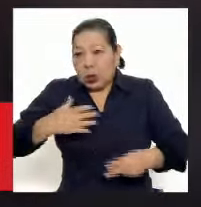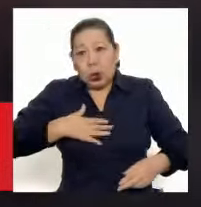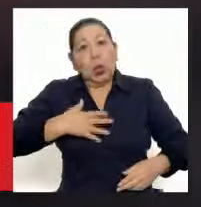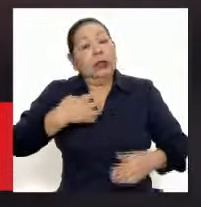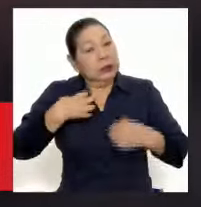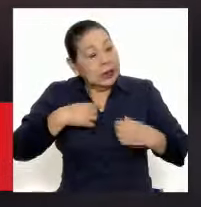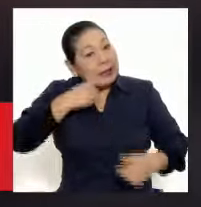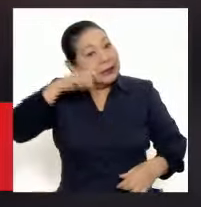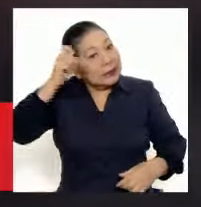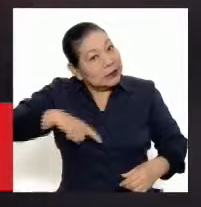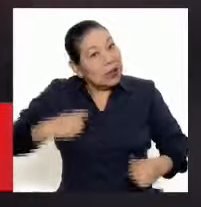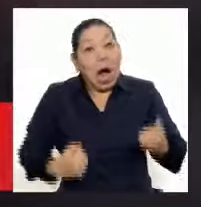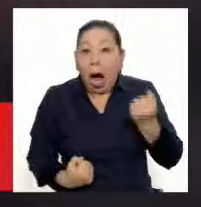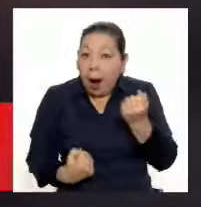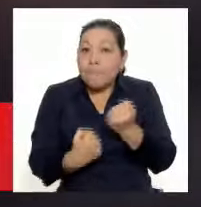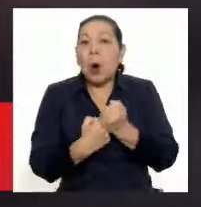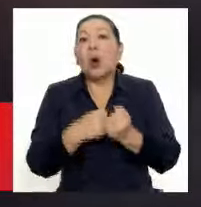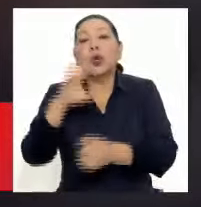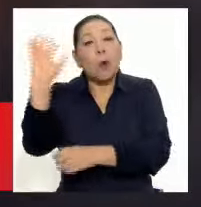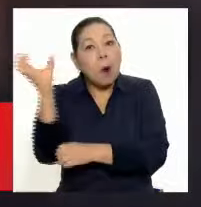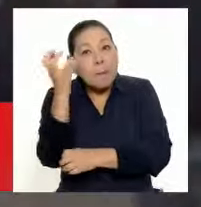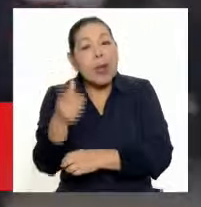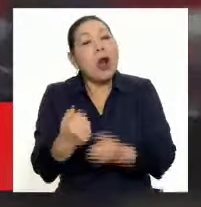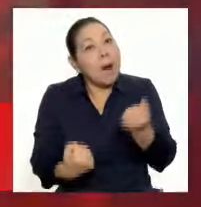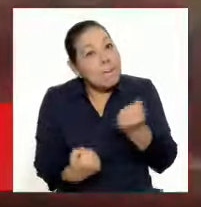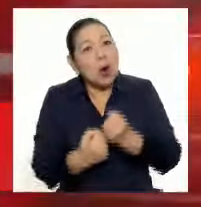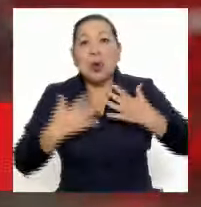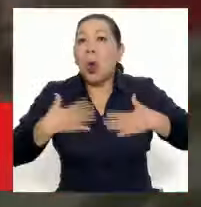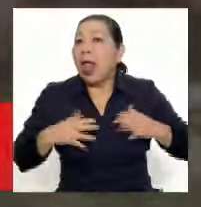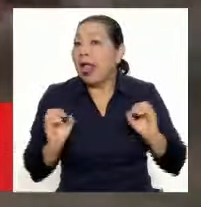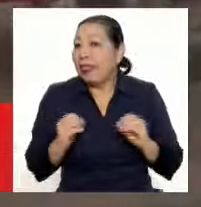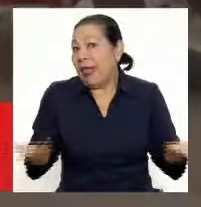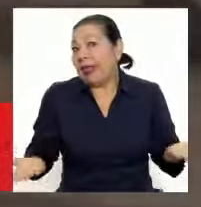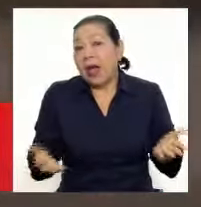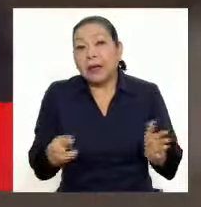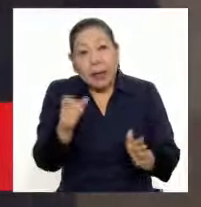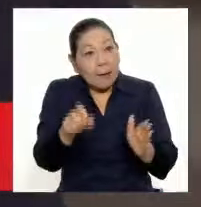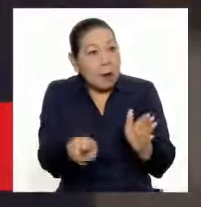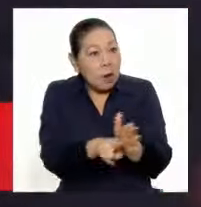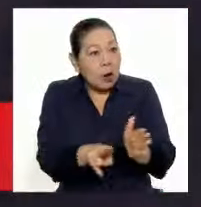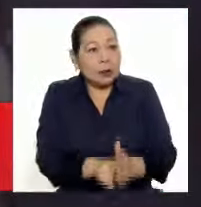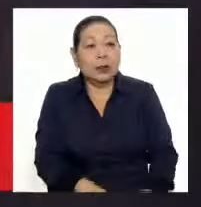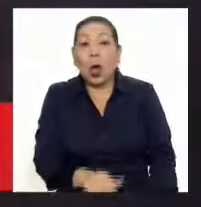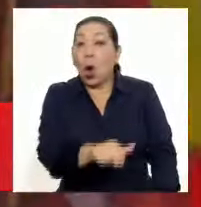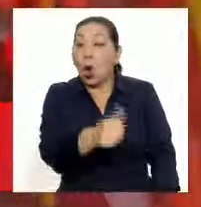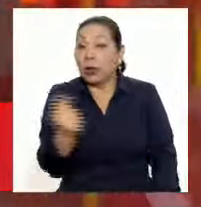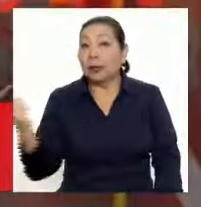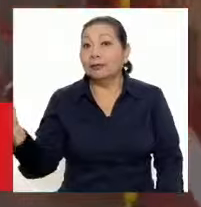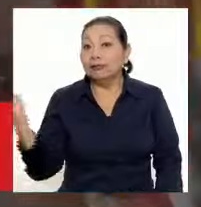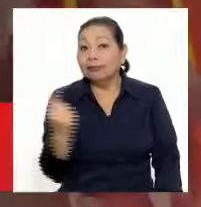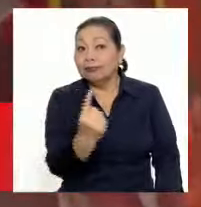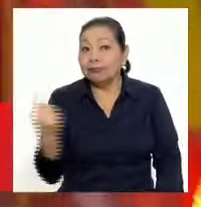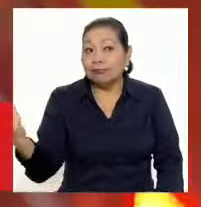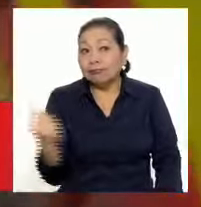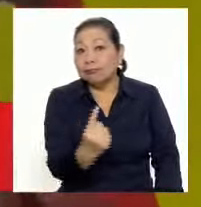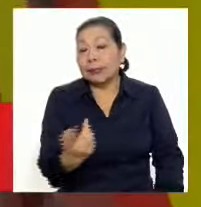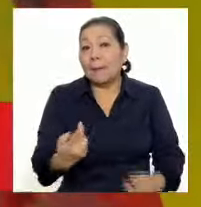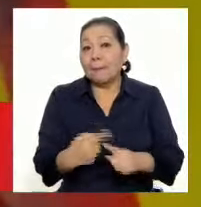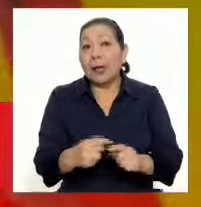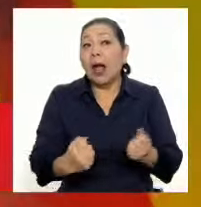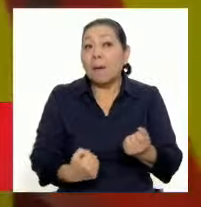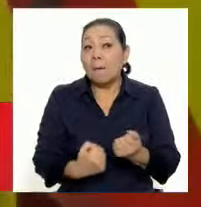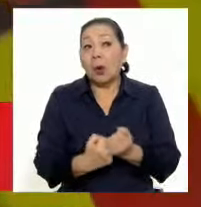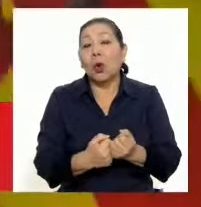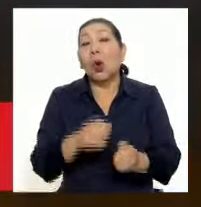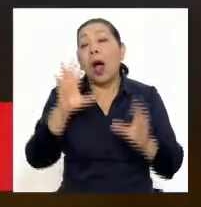pobladores, necesitamos una compañía implementada. Fueron 9 máquinas de bomberos de otros distritos que llegaron al lugar para